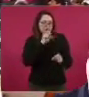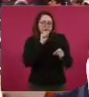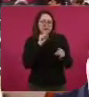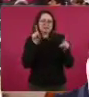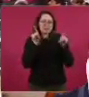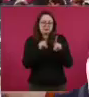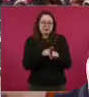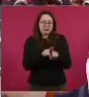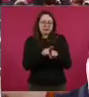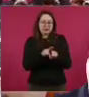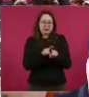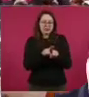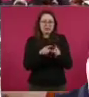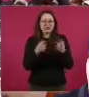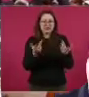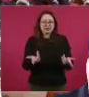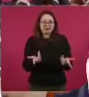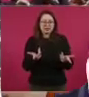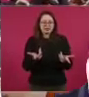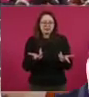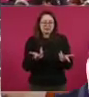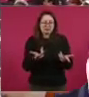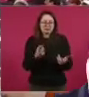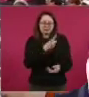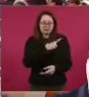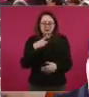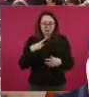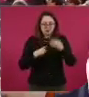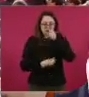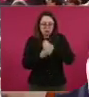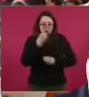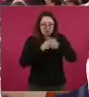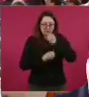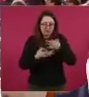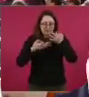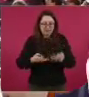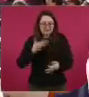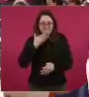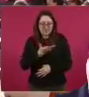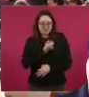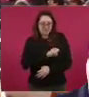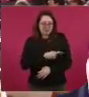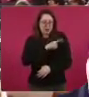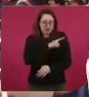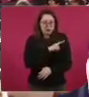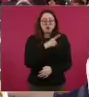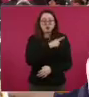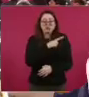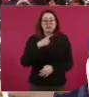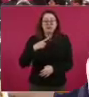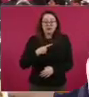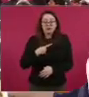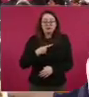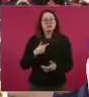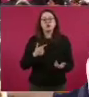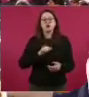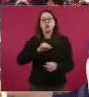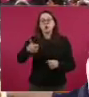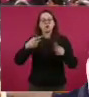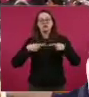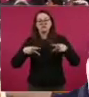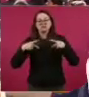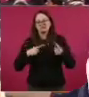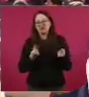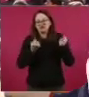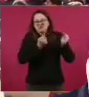personas de otros trabajos también tienen que alimentarse de un modo o de otro. Al que se le pasa tiene problemas, el que